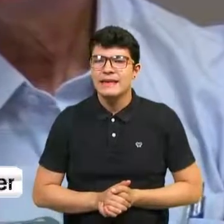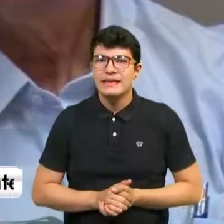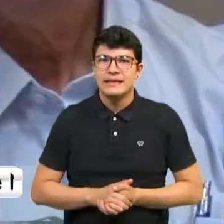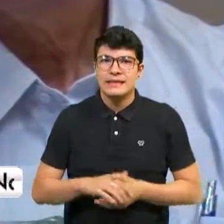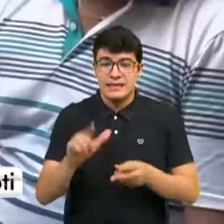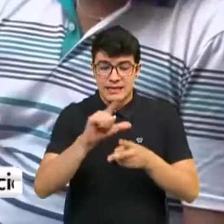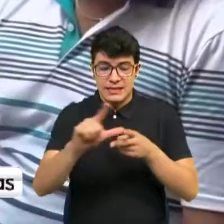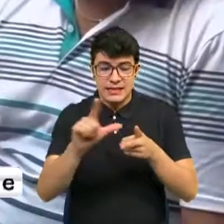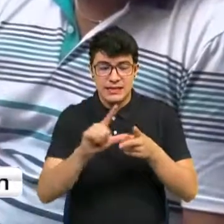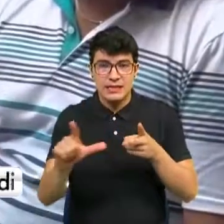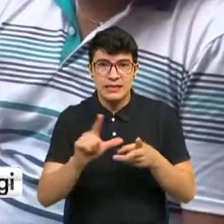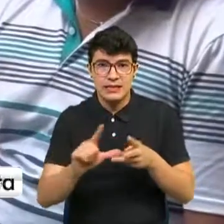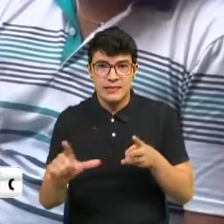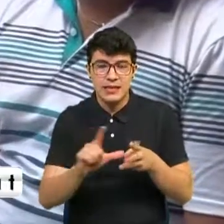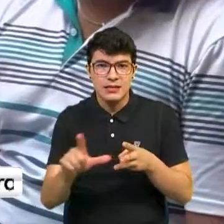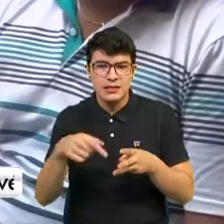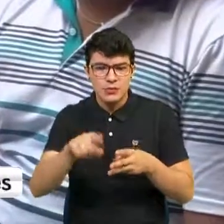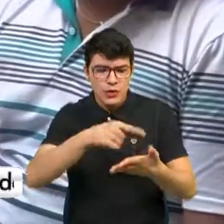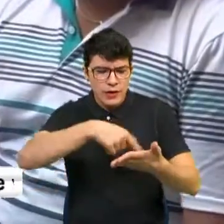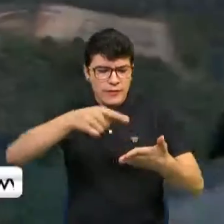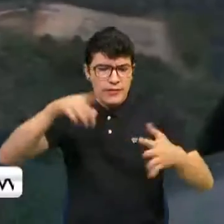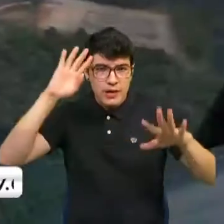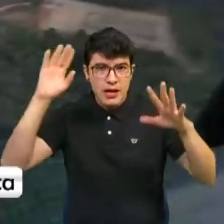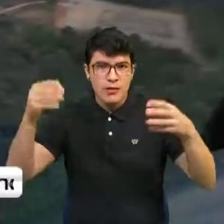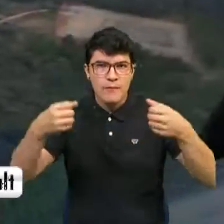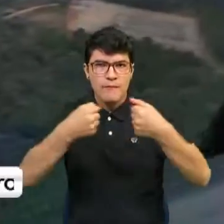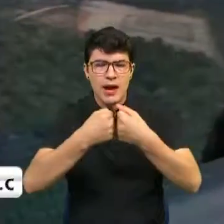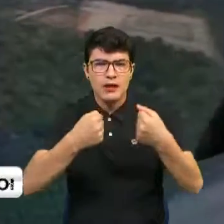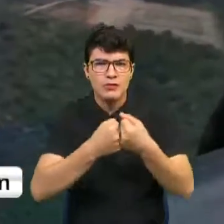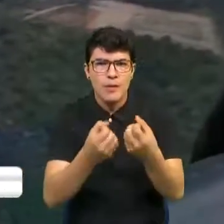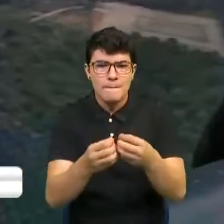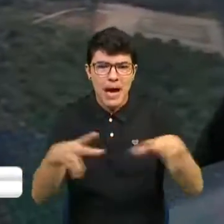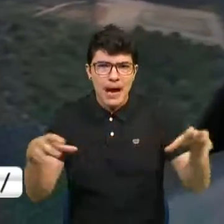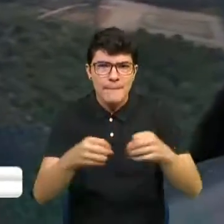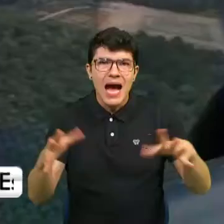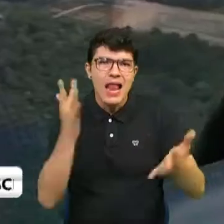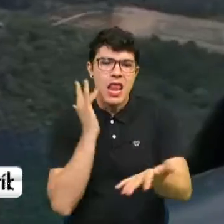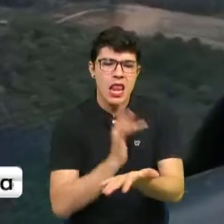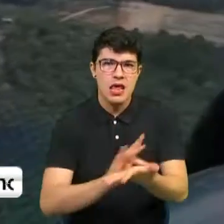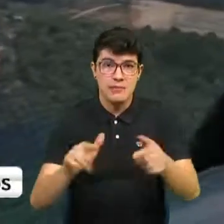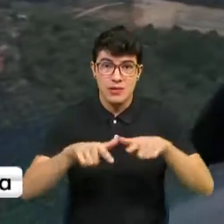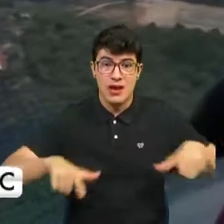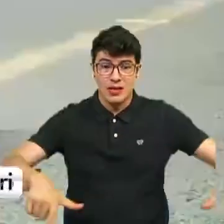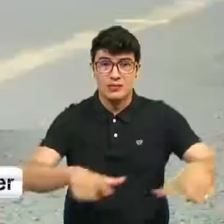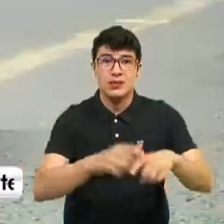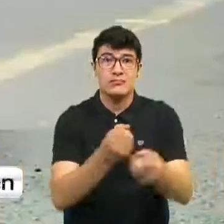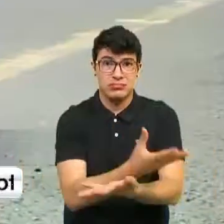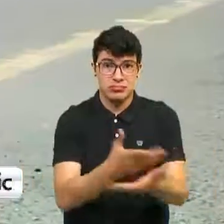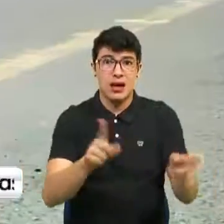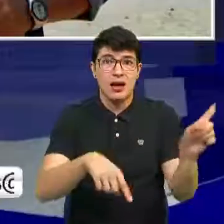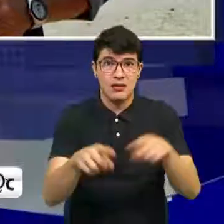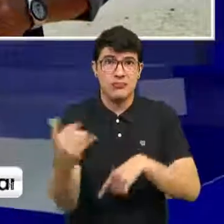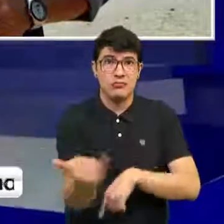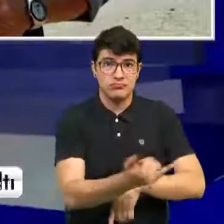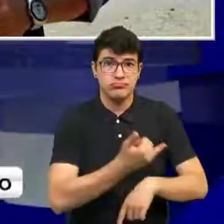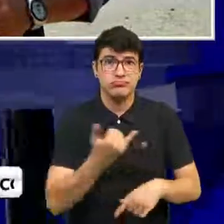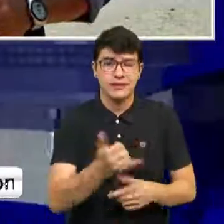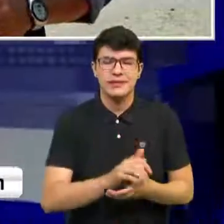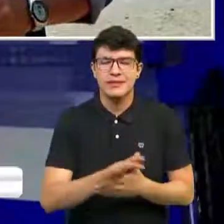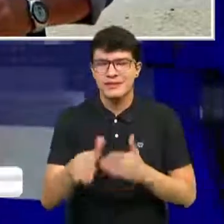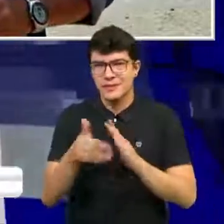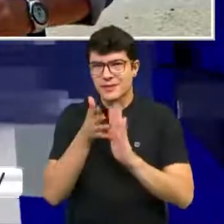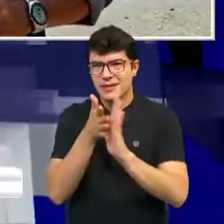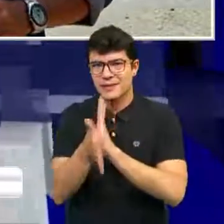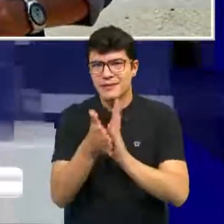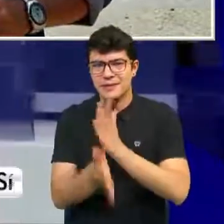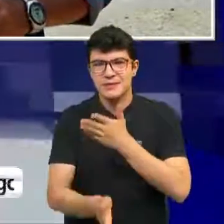negociaciones que se haya firmado un pacto de desminado humanitario sobre todo en esta zona del país en donde hay presencia de minas antipersona compañeros está